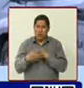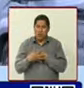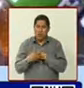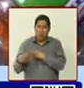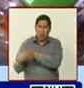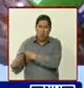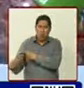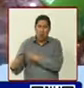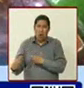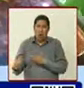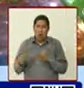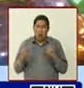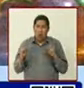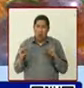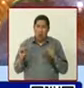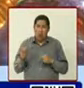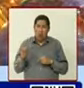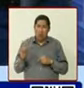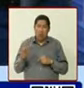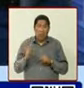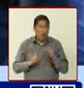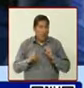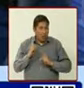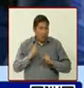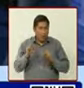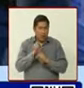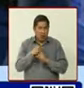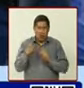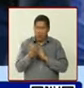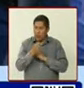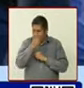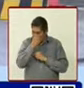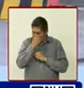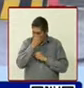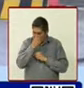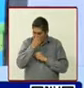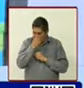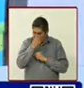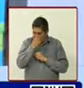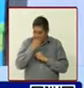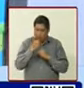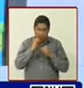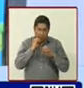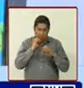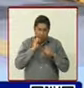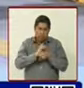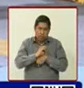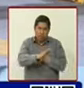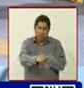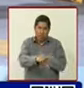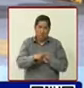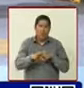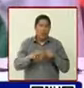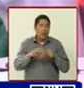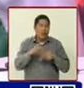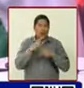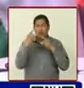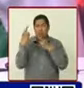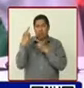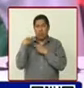clonadas y algunas otras situaciones que se fueron comunicadas a las